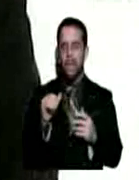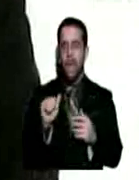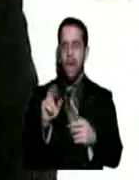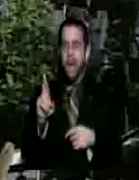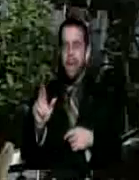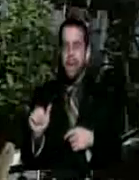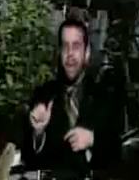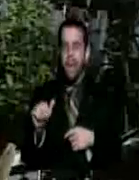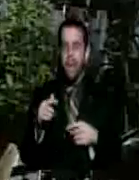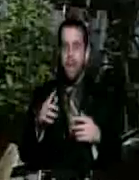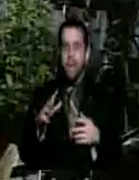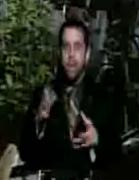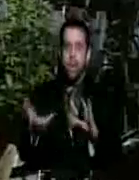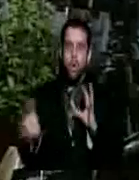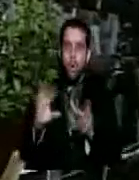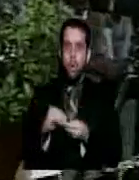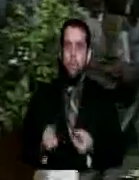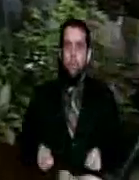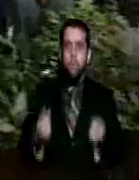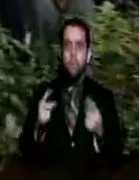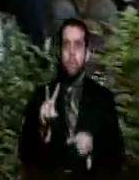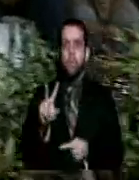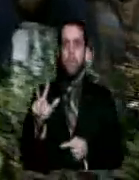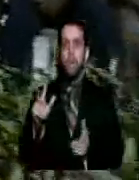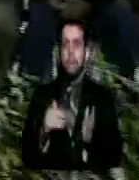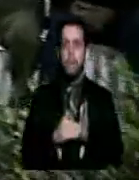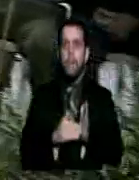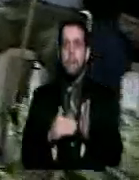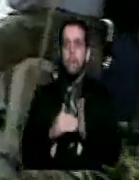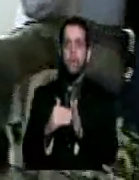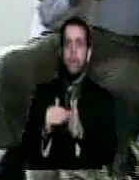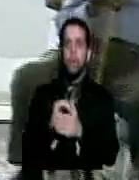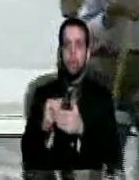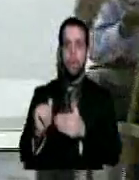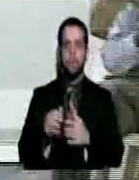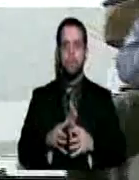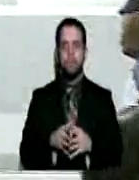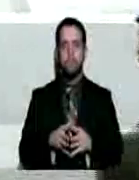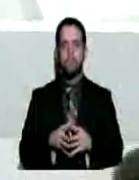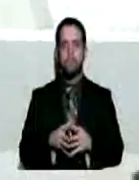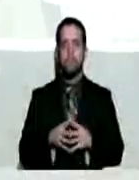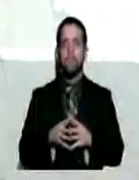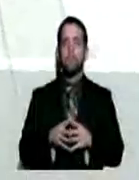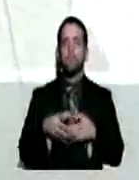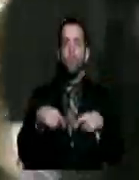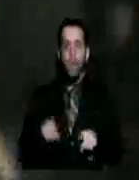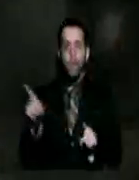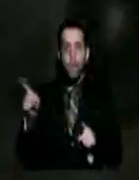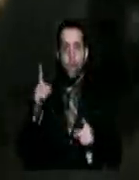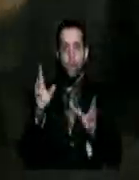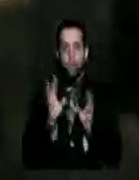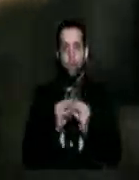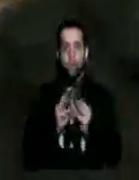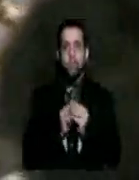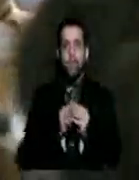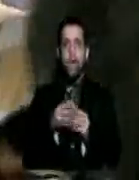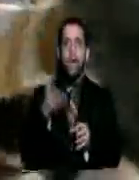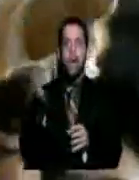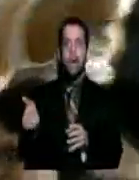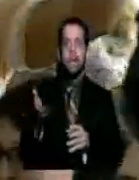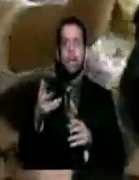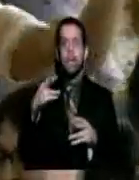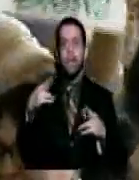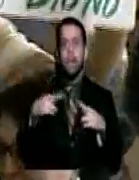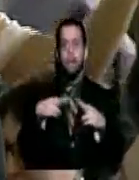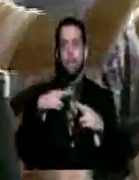millones de dólares. En plena conferencia de prensa surgió el tema de la reforma de retiro magisterial. Manifestantes interrumpieron el